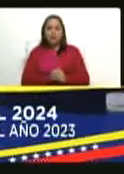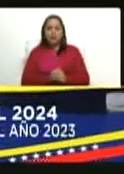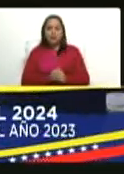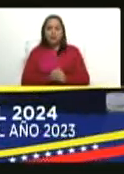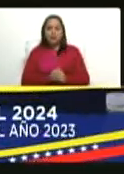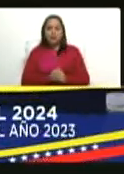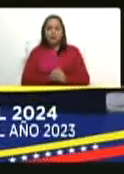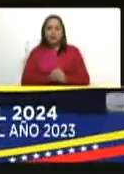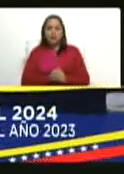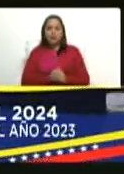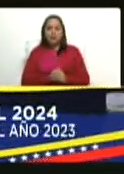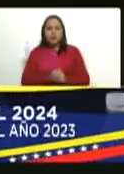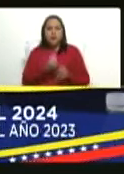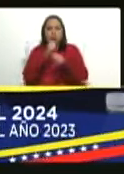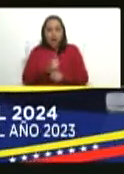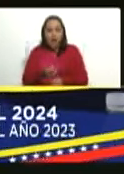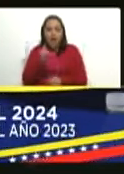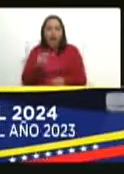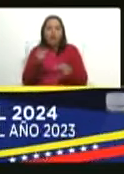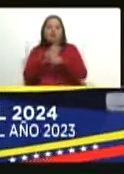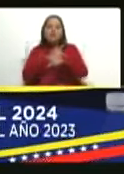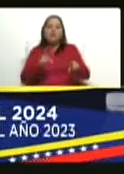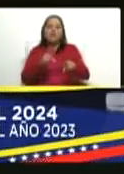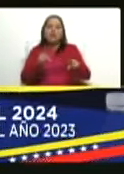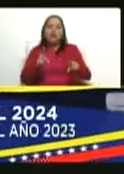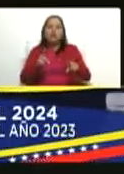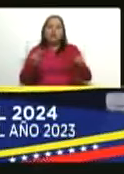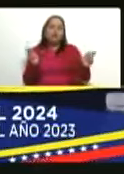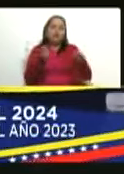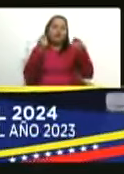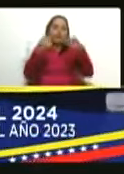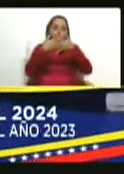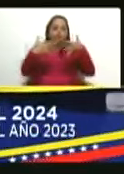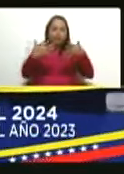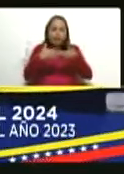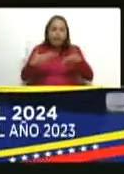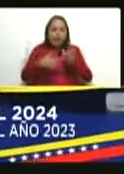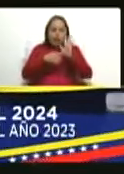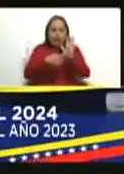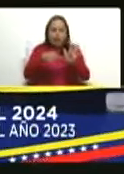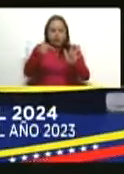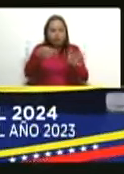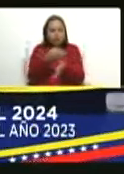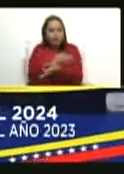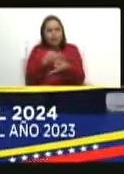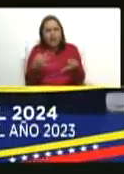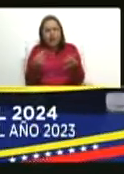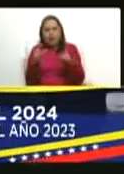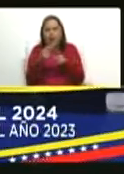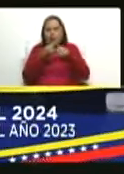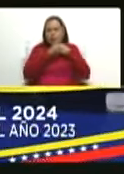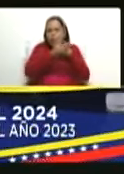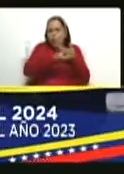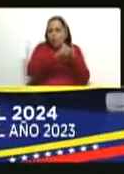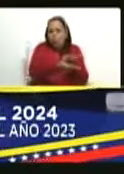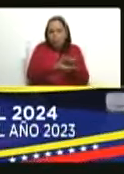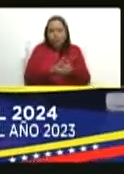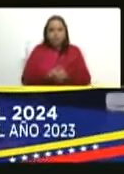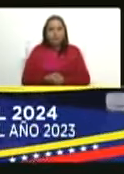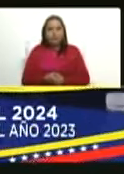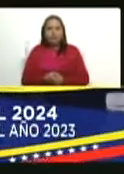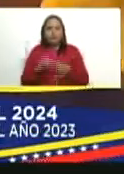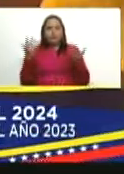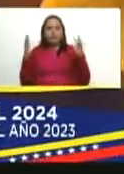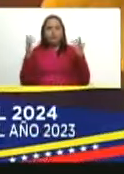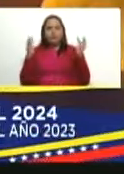a que sea publicado este extraordinario discurso.